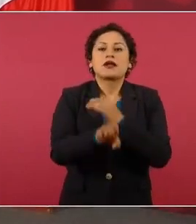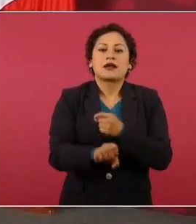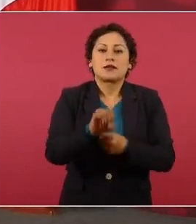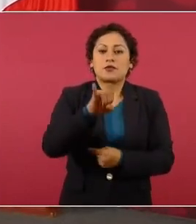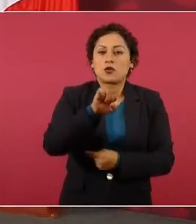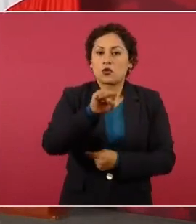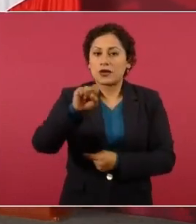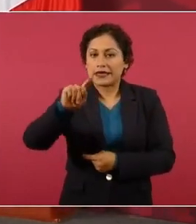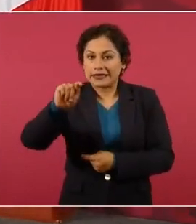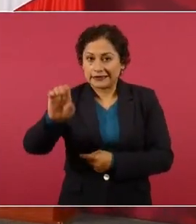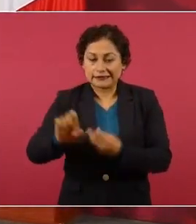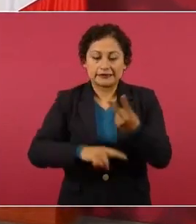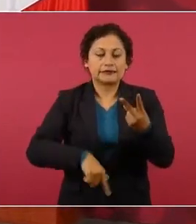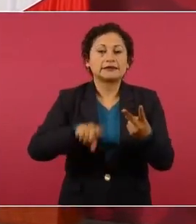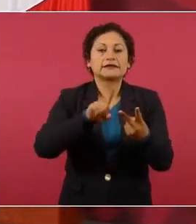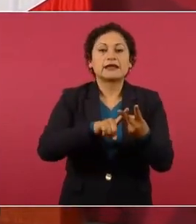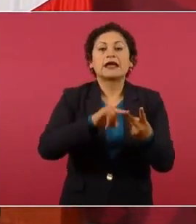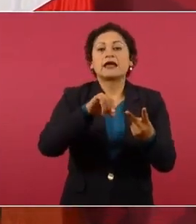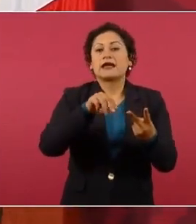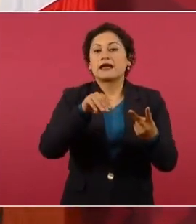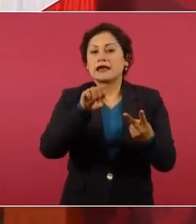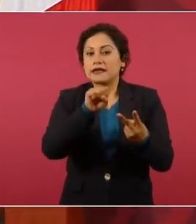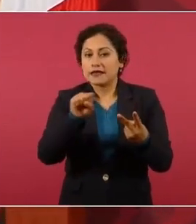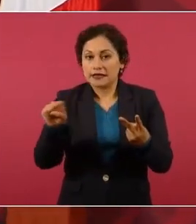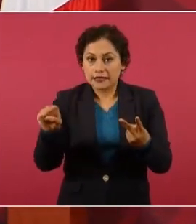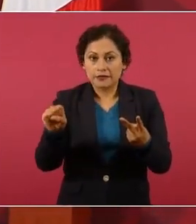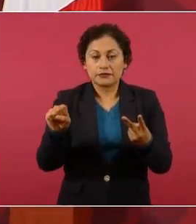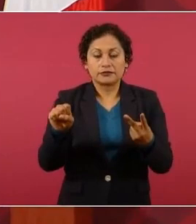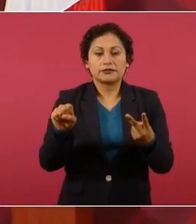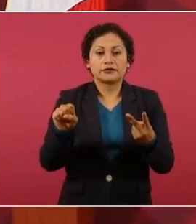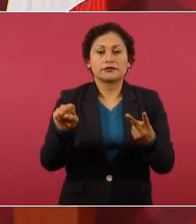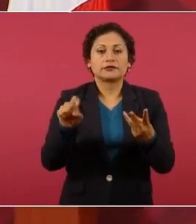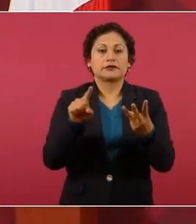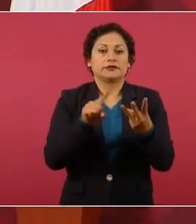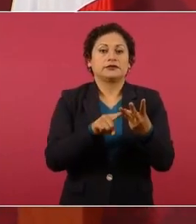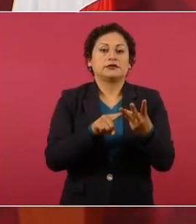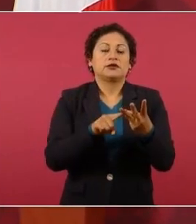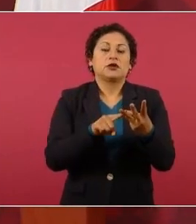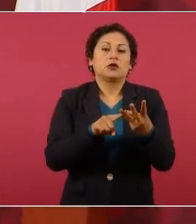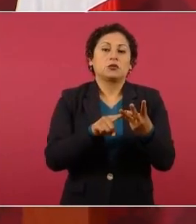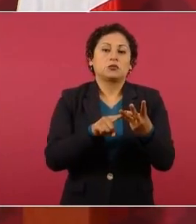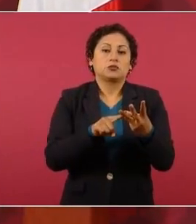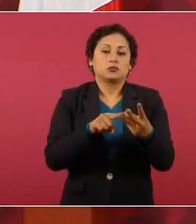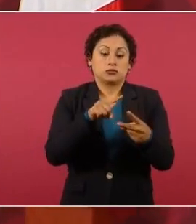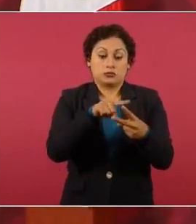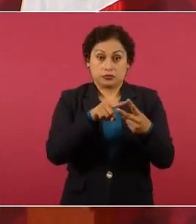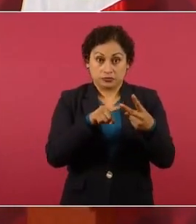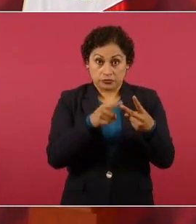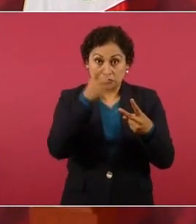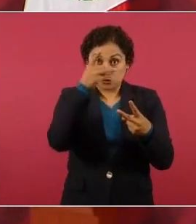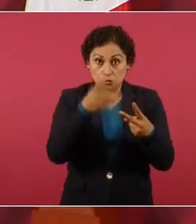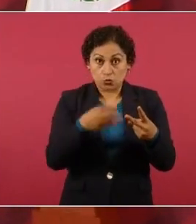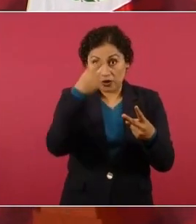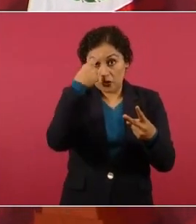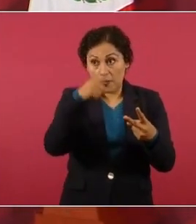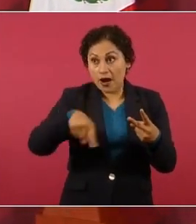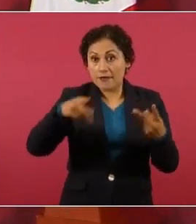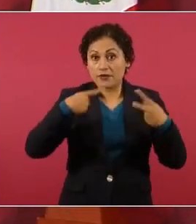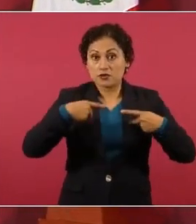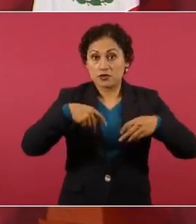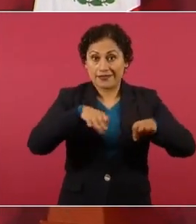ISSSTE, el seguro, donde se atienden nada más a derechohabientes,